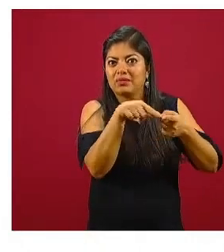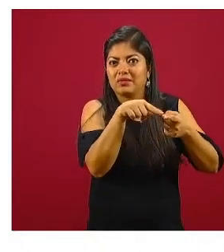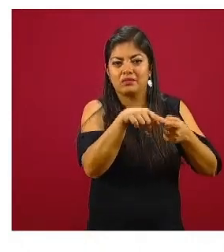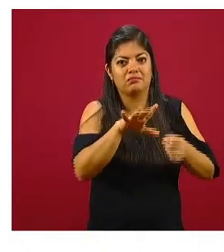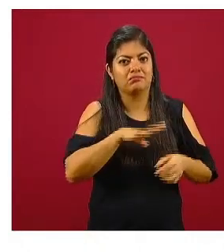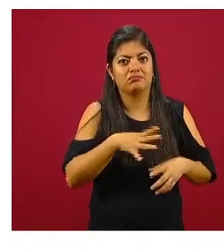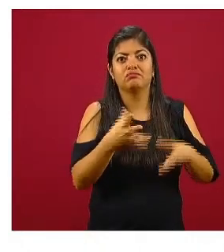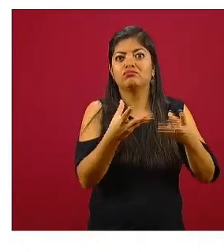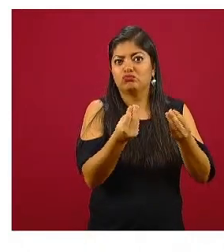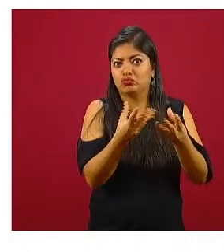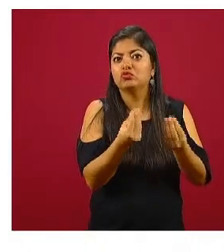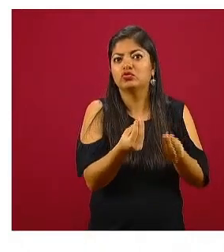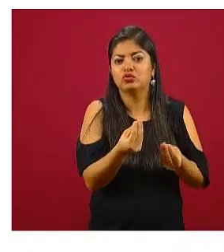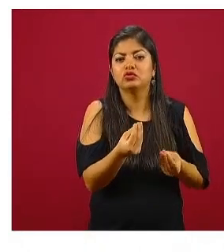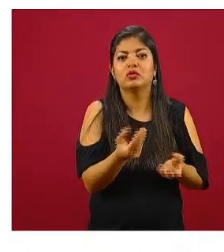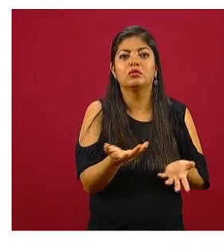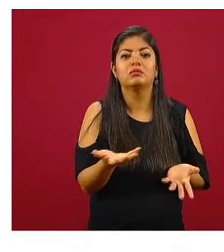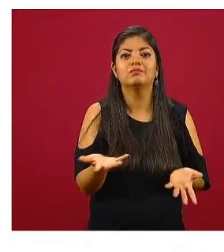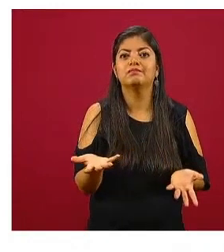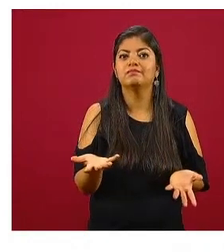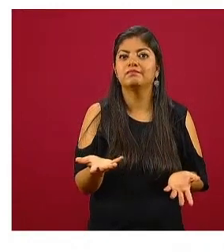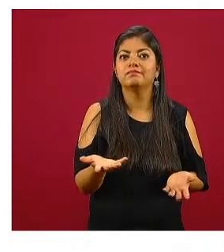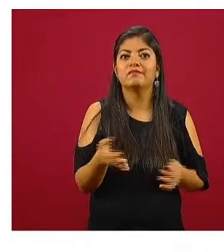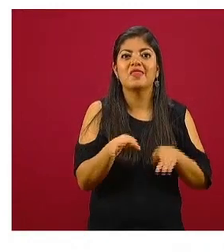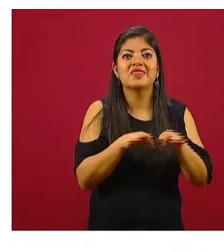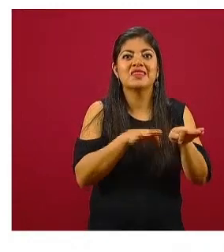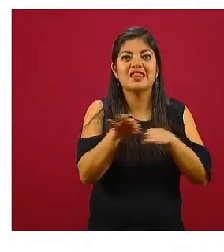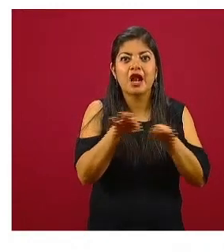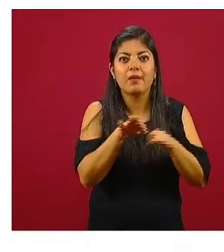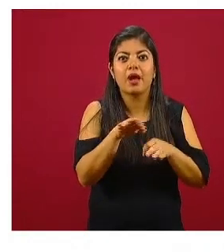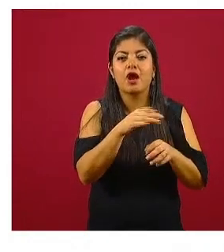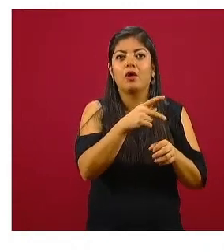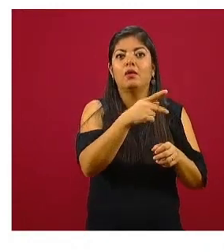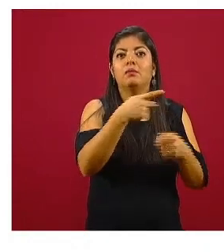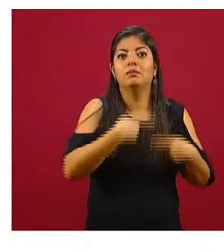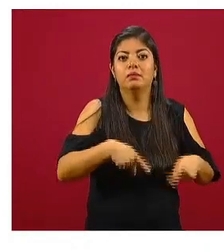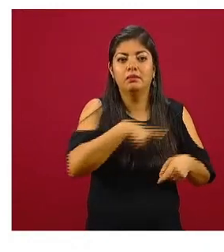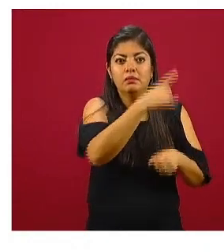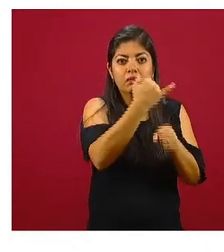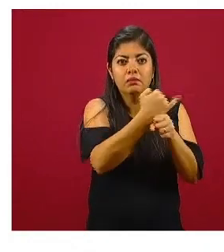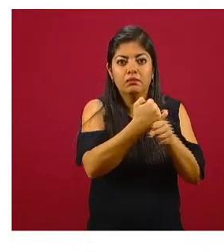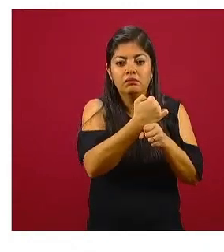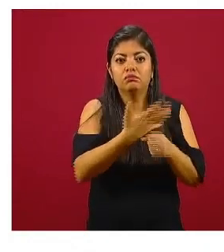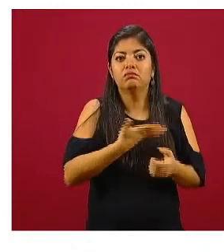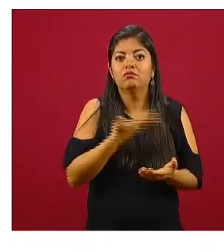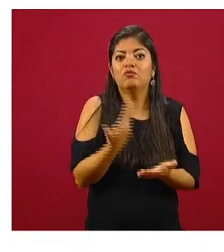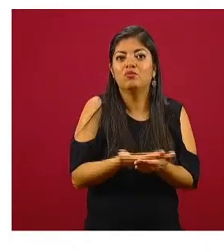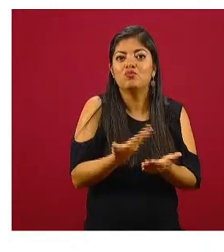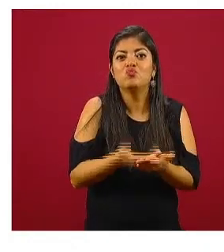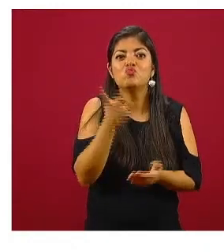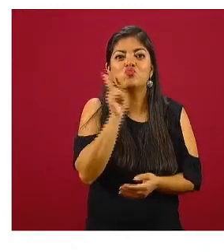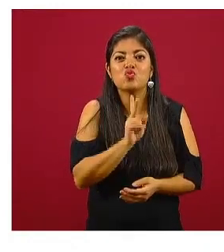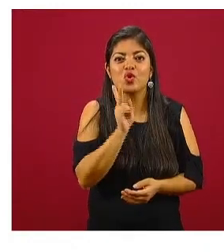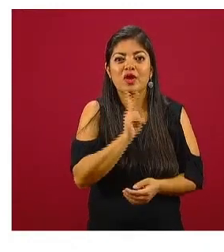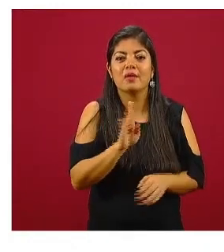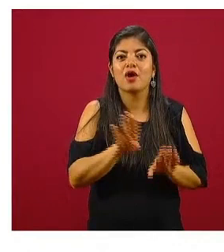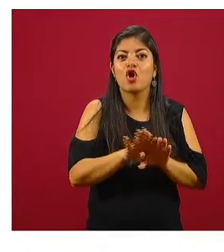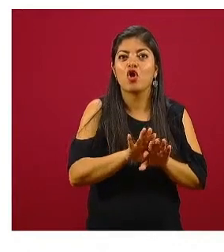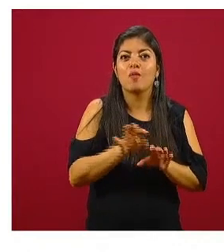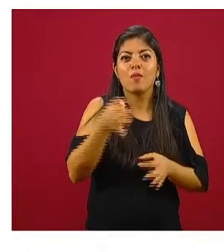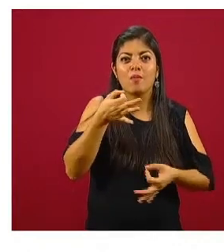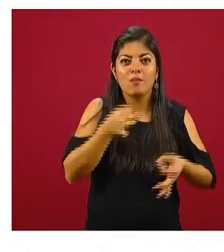número muy grande de trabajos científicos que documentan diferentes aspectos